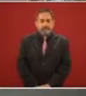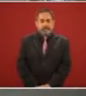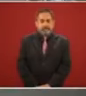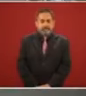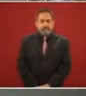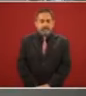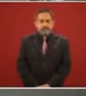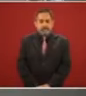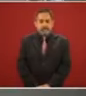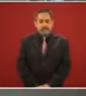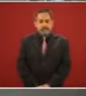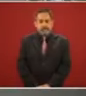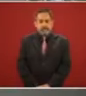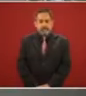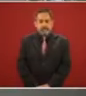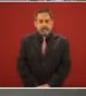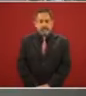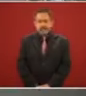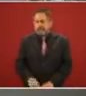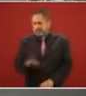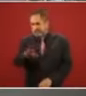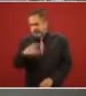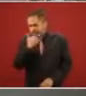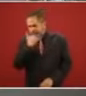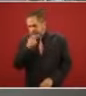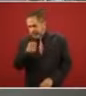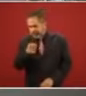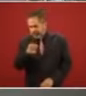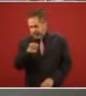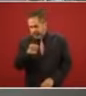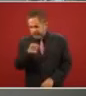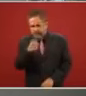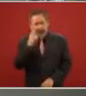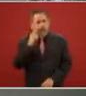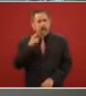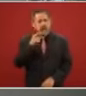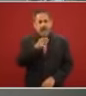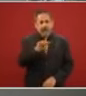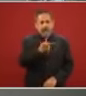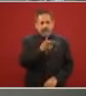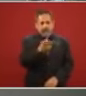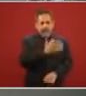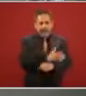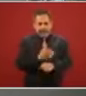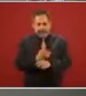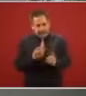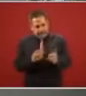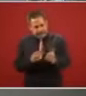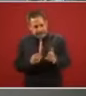Ah, pero tú no. Tú eres el del que. A ver, acá las dos compañeras.